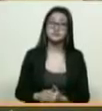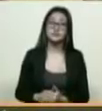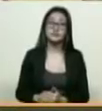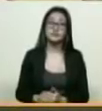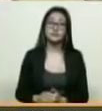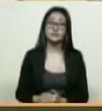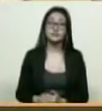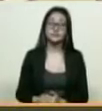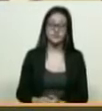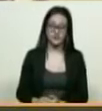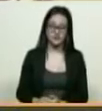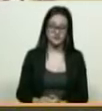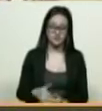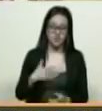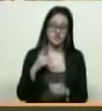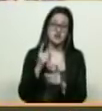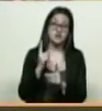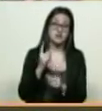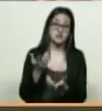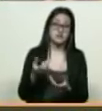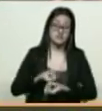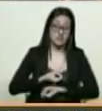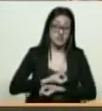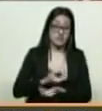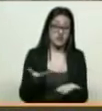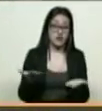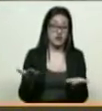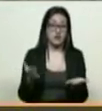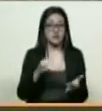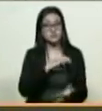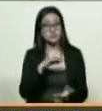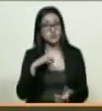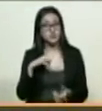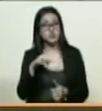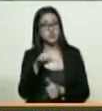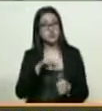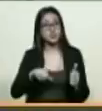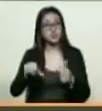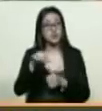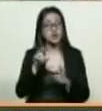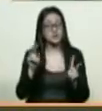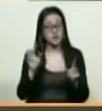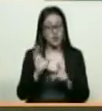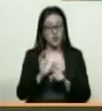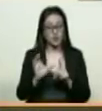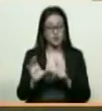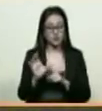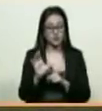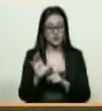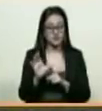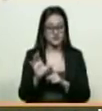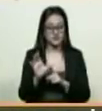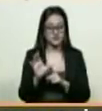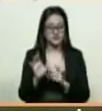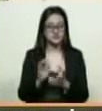que pueda competir y que pueda darle la autonomía necesaria al hecho cultural para que pueda